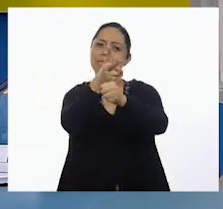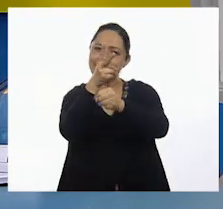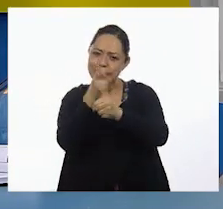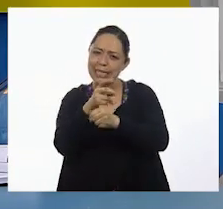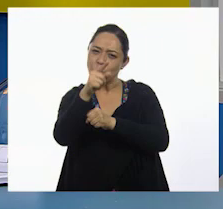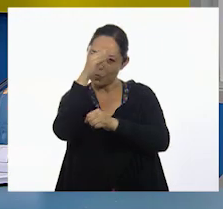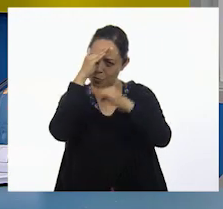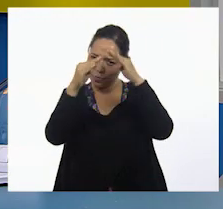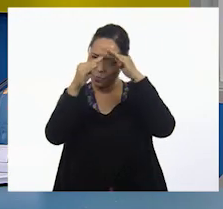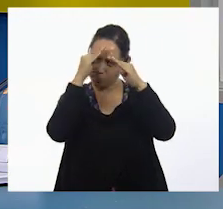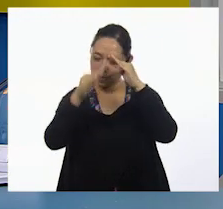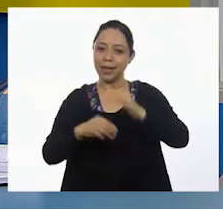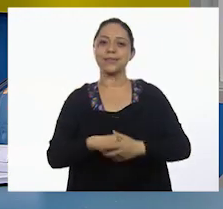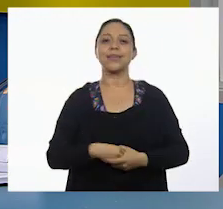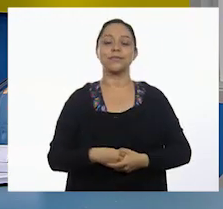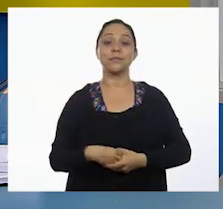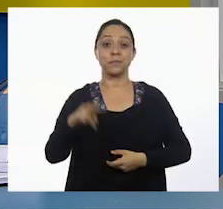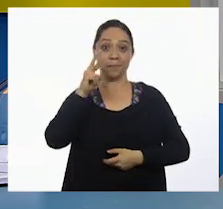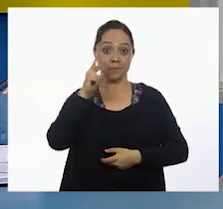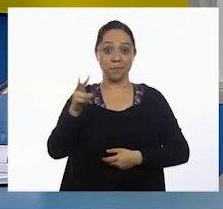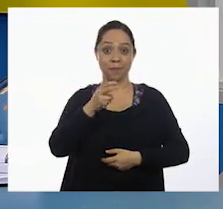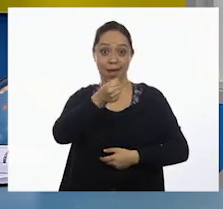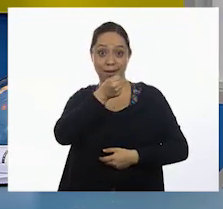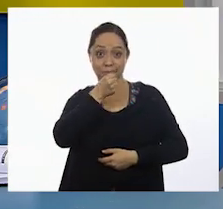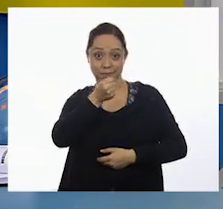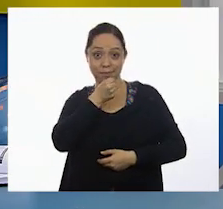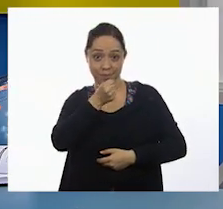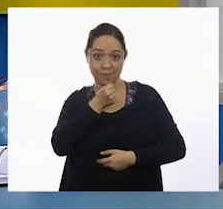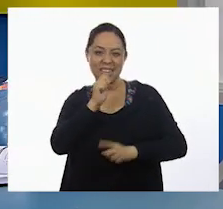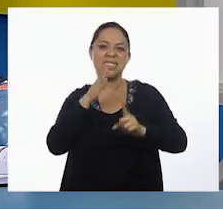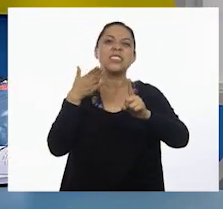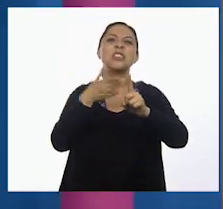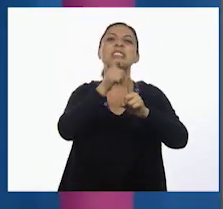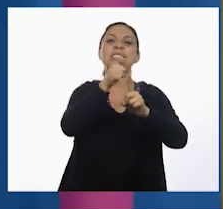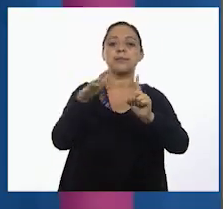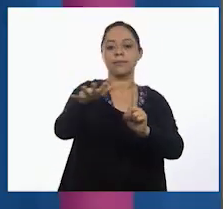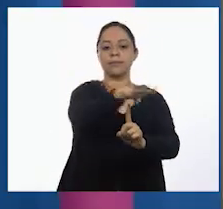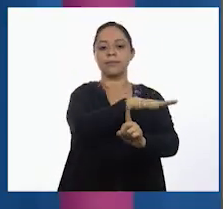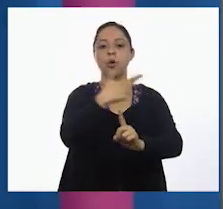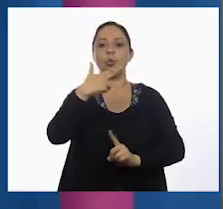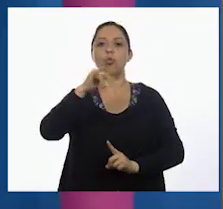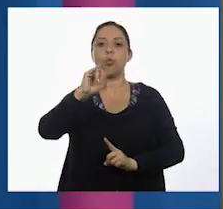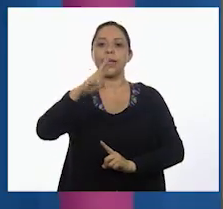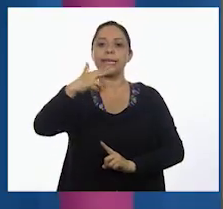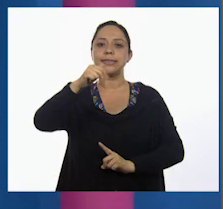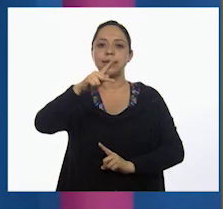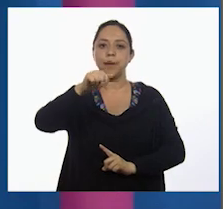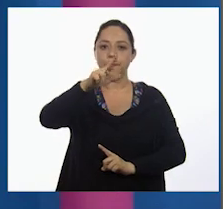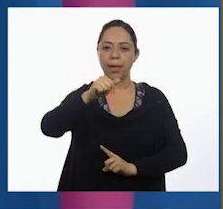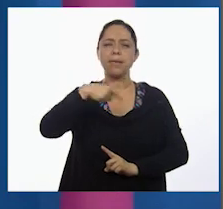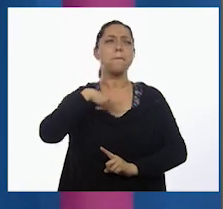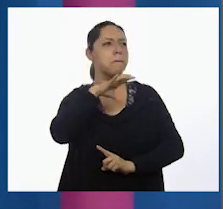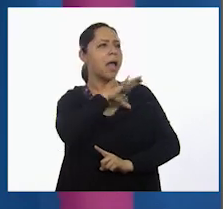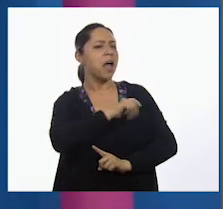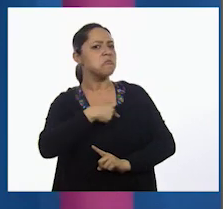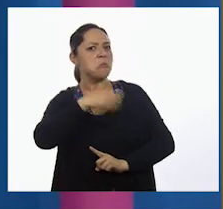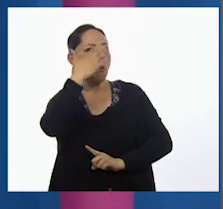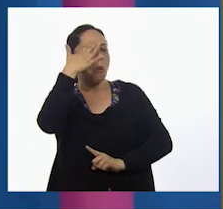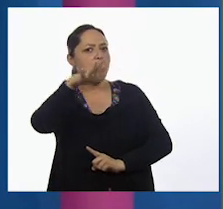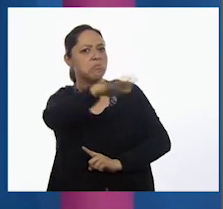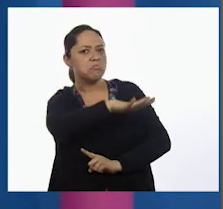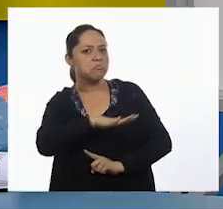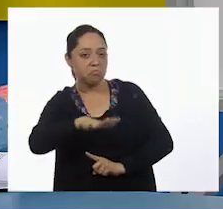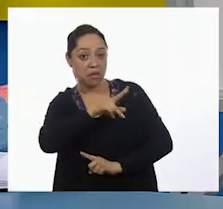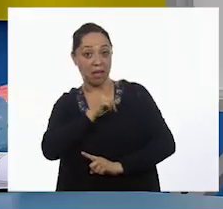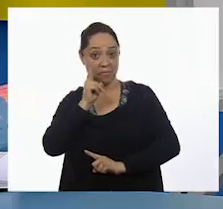Y María, ¿qué te parece si hacemos un reportaje sobre Huichapan? Me encantaría porque no conozco nada al respecto. Pues